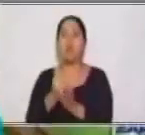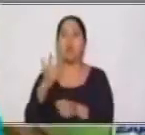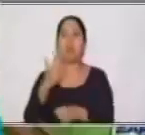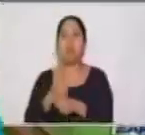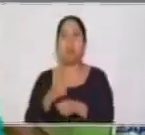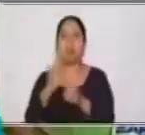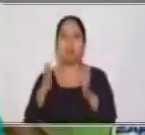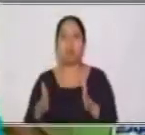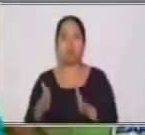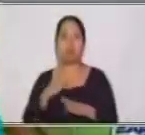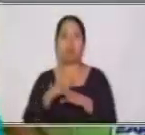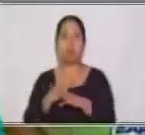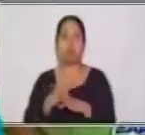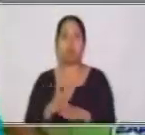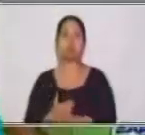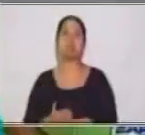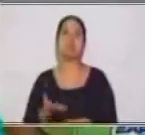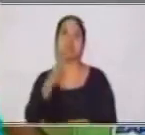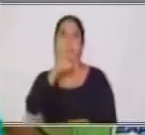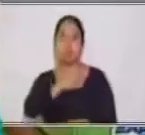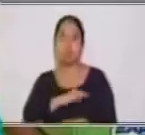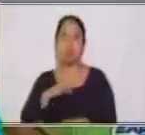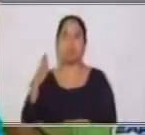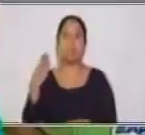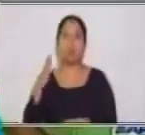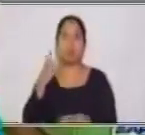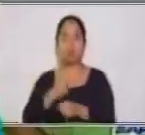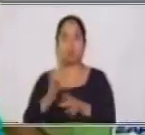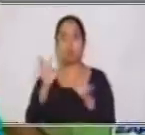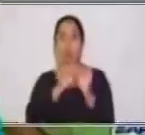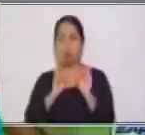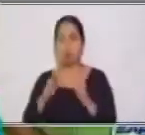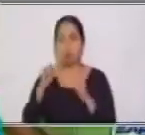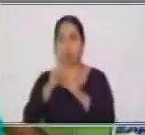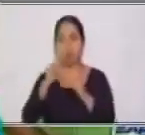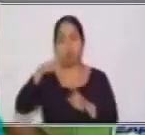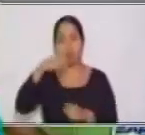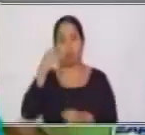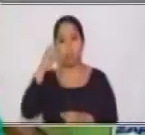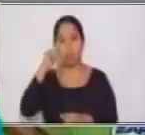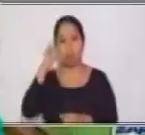Social, Banco de Guatemala o la palabra milímetro.